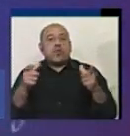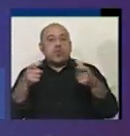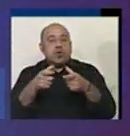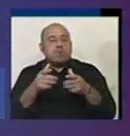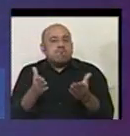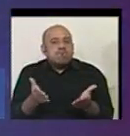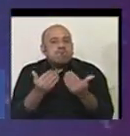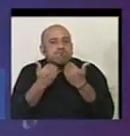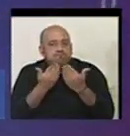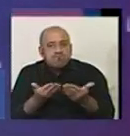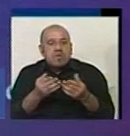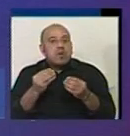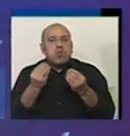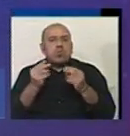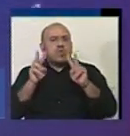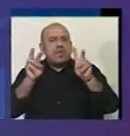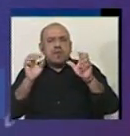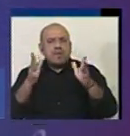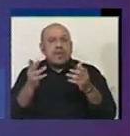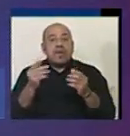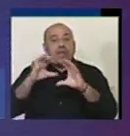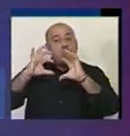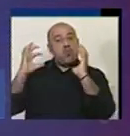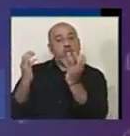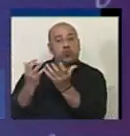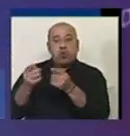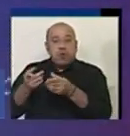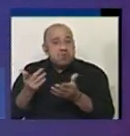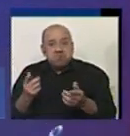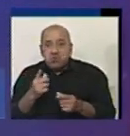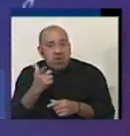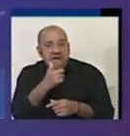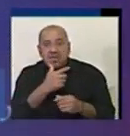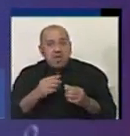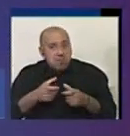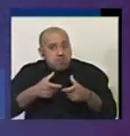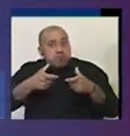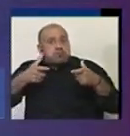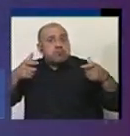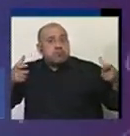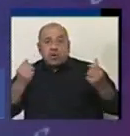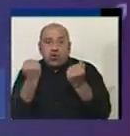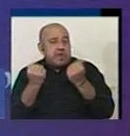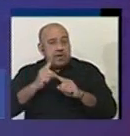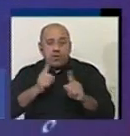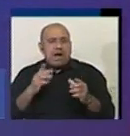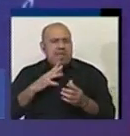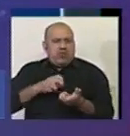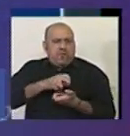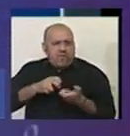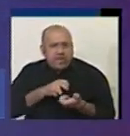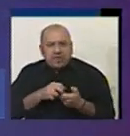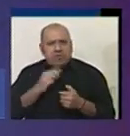poder garantizar una estabilidad en el planeta, sobre todo crecimiento, y bueno, lo que vemos es conflictos, tensiones, frustración,